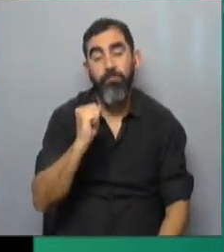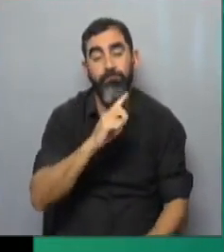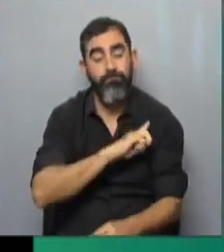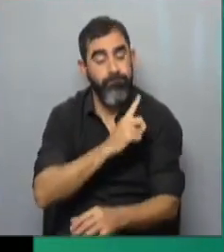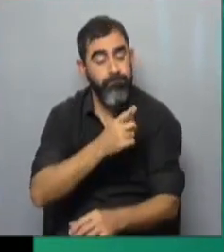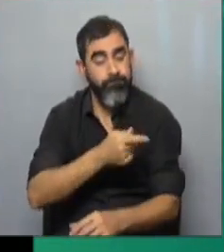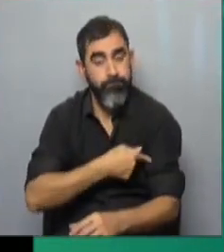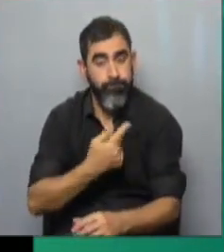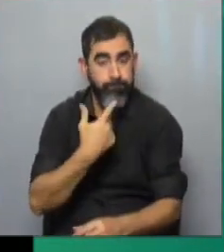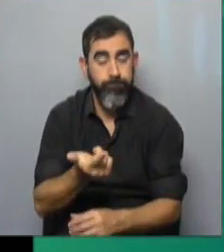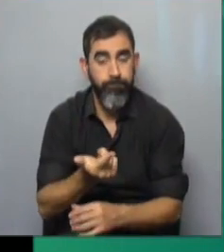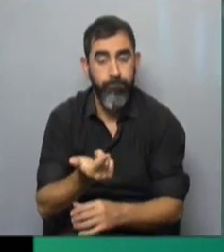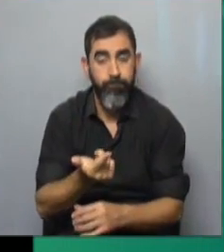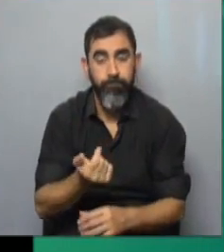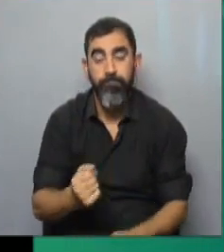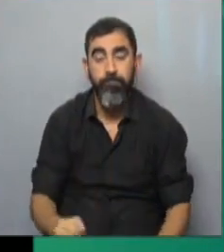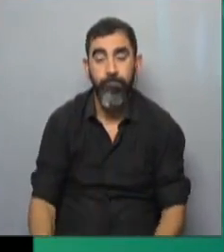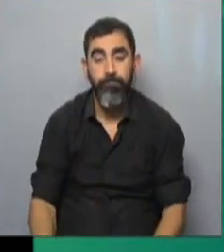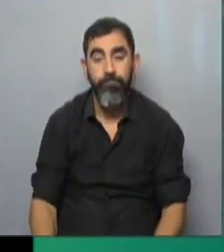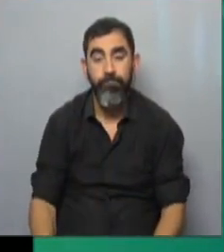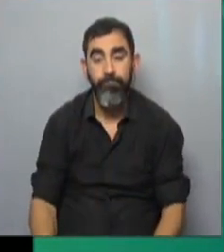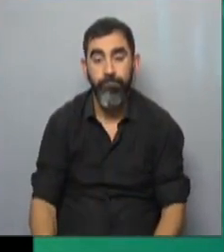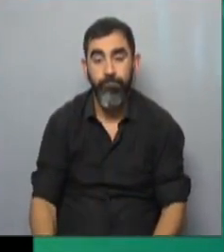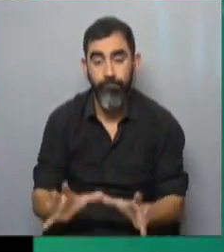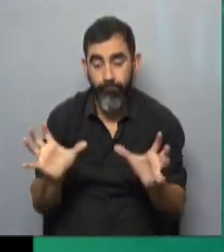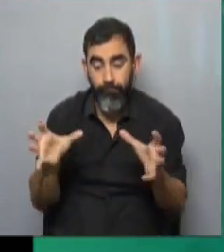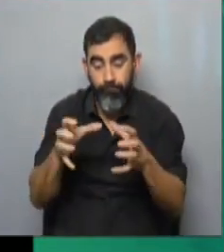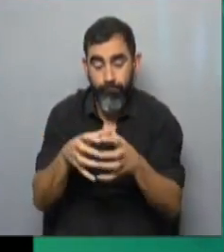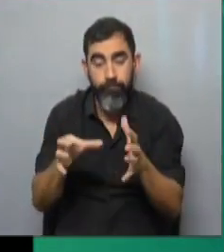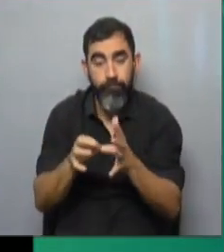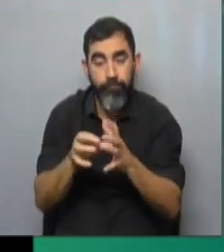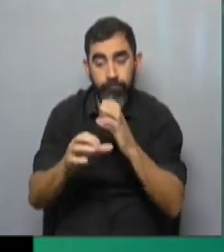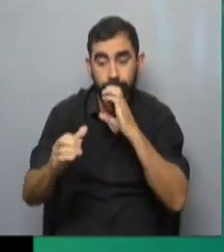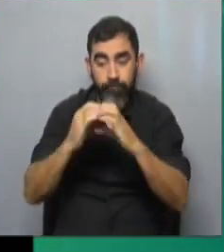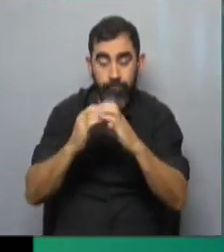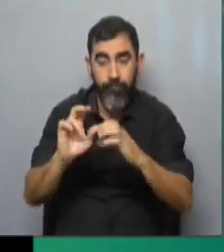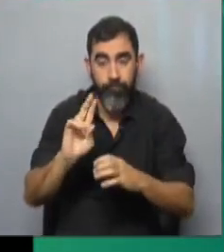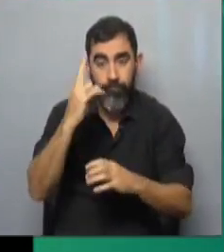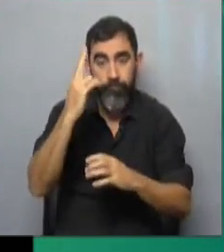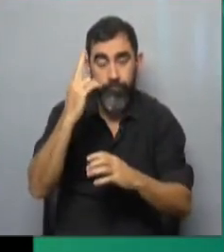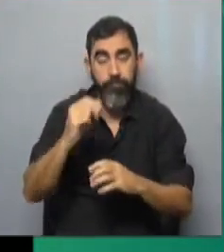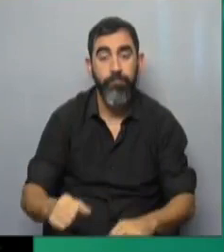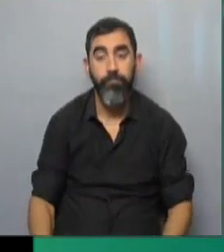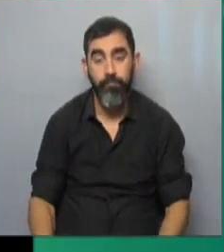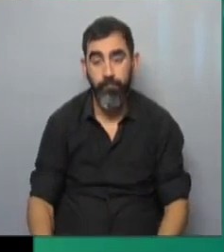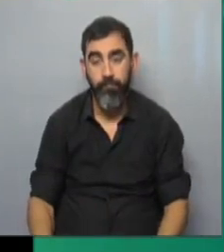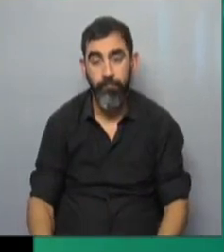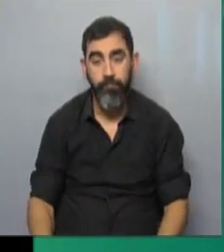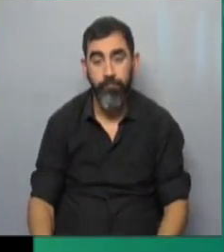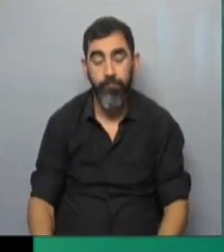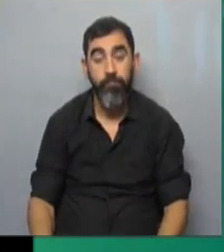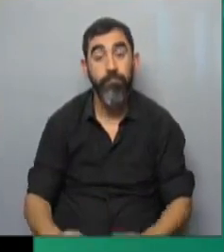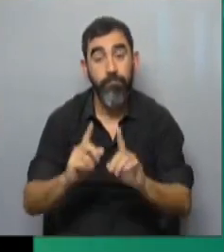fortalecer la concentración que ya hay en el sistema mediático uruguayo y ahora además